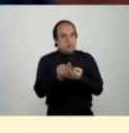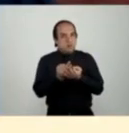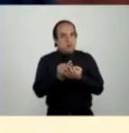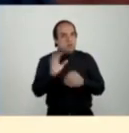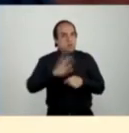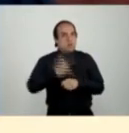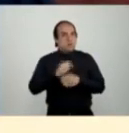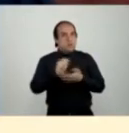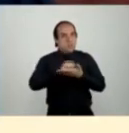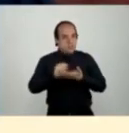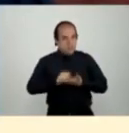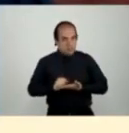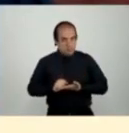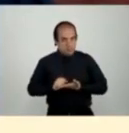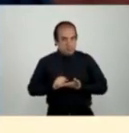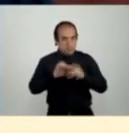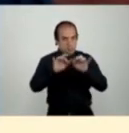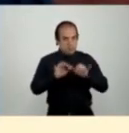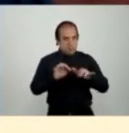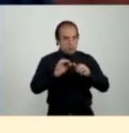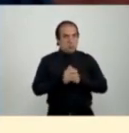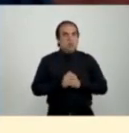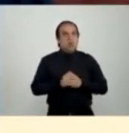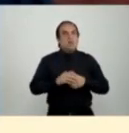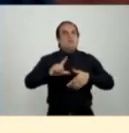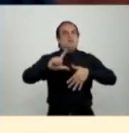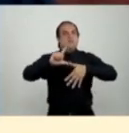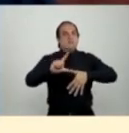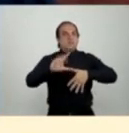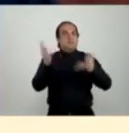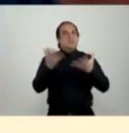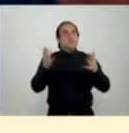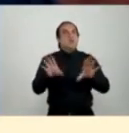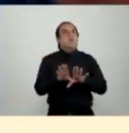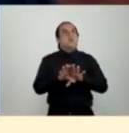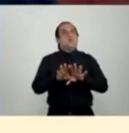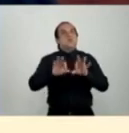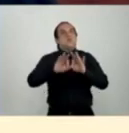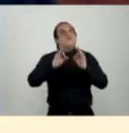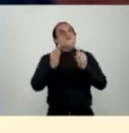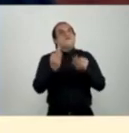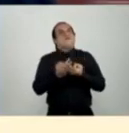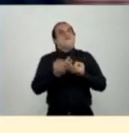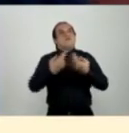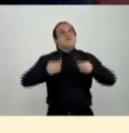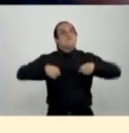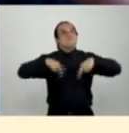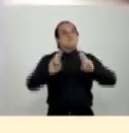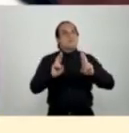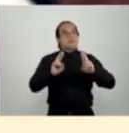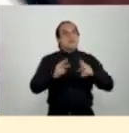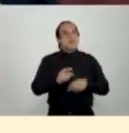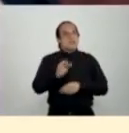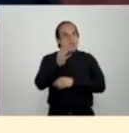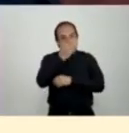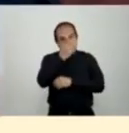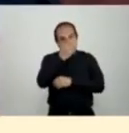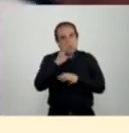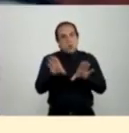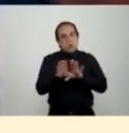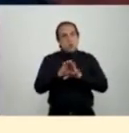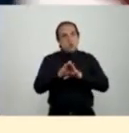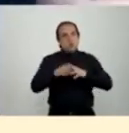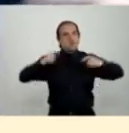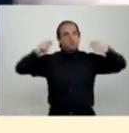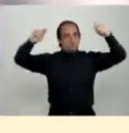latinoamericano, recuerda Paco, se volvió también una especie como de figura, casi como con sombrero